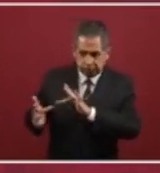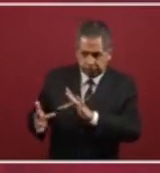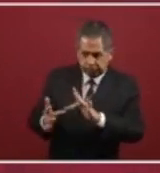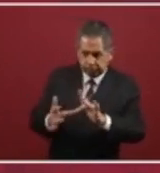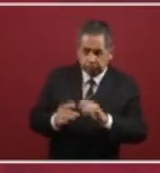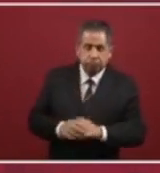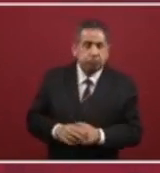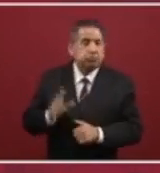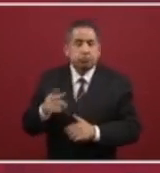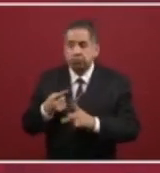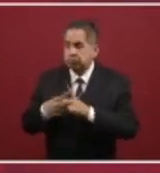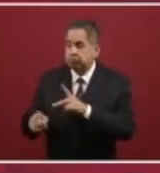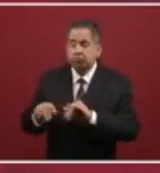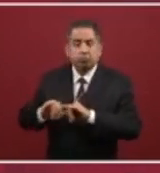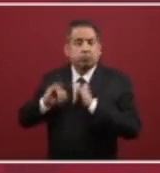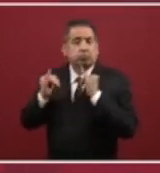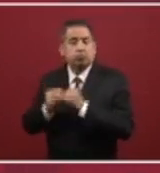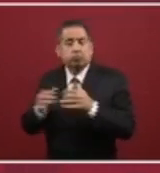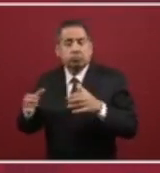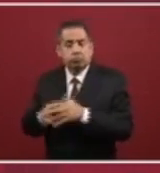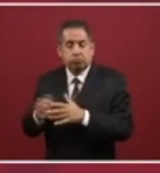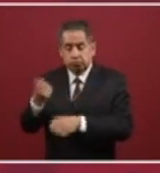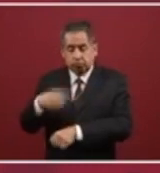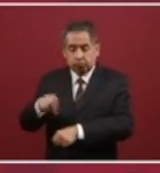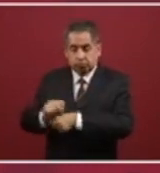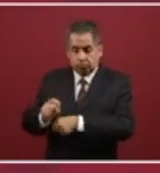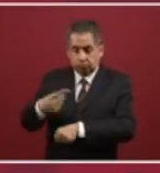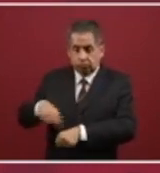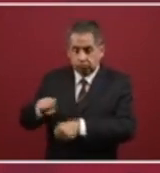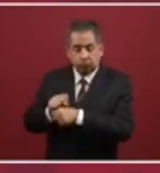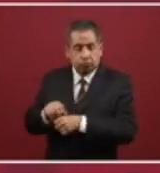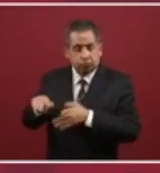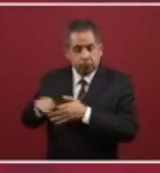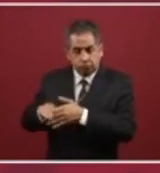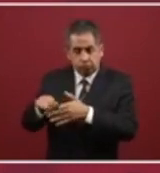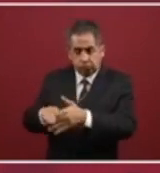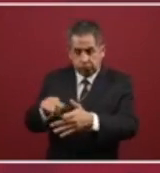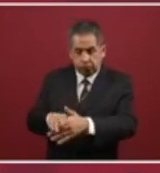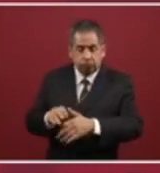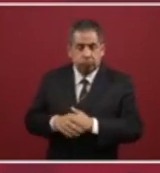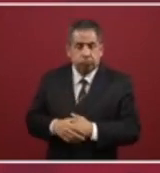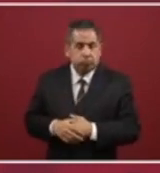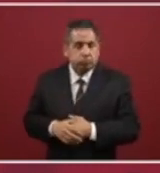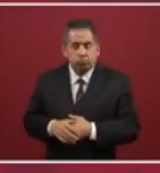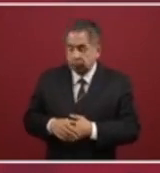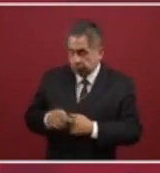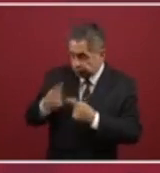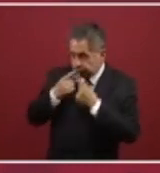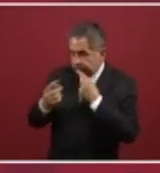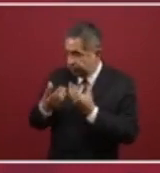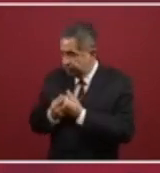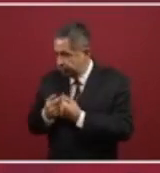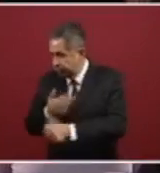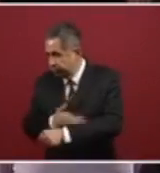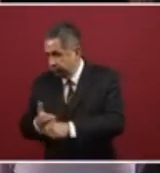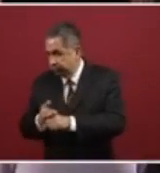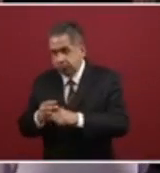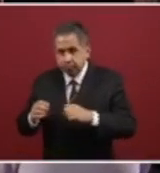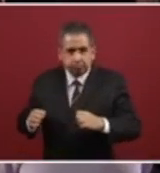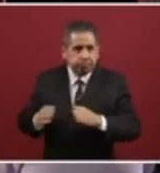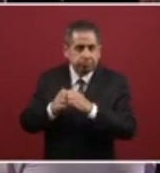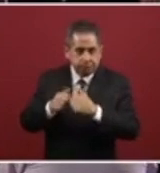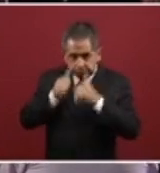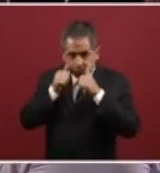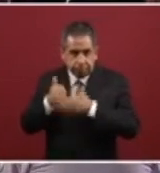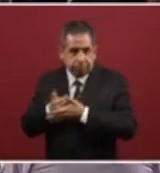mesa permanente, ya teníamos sesiones cada semana, pero ahora será una mesa pues prácticamente permanente para atender la emergencia.